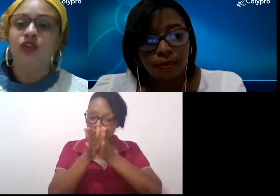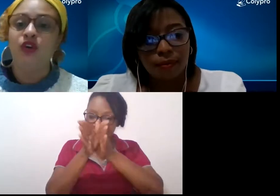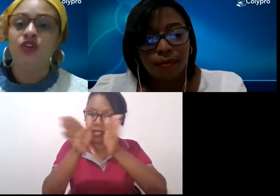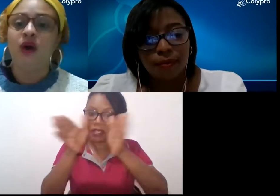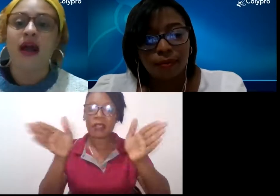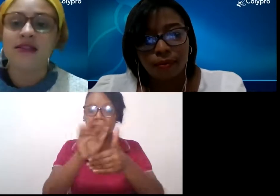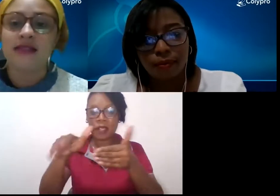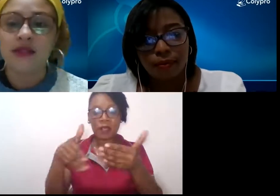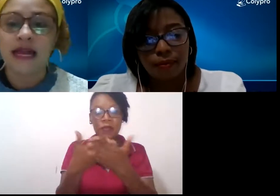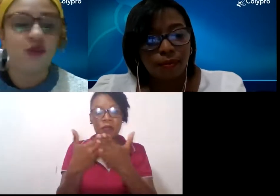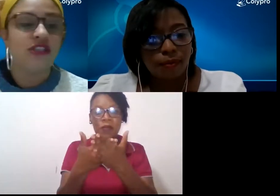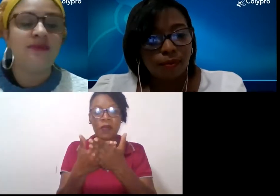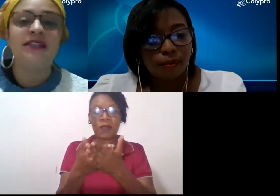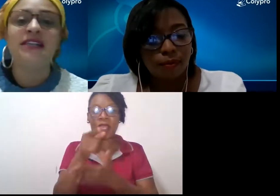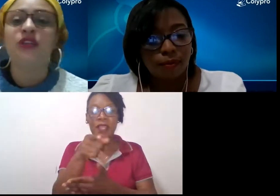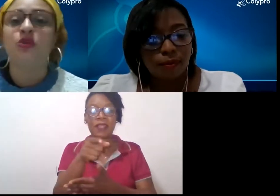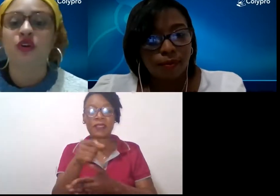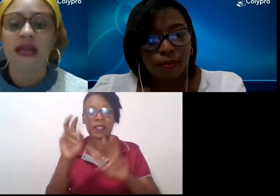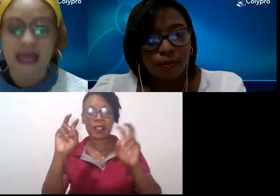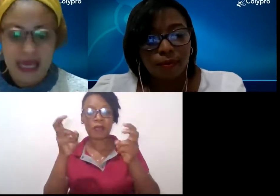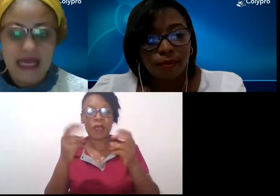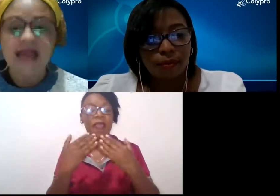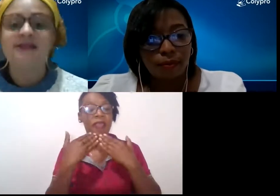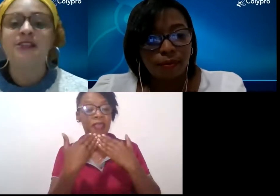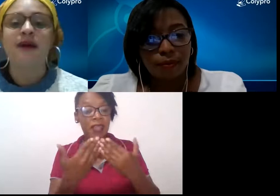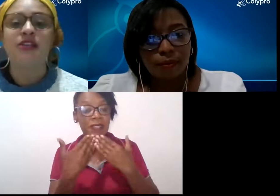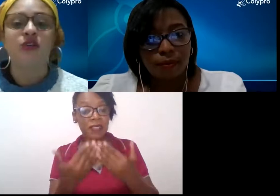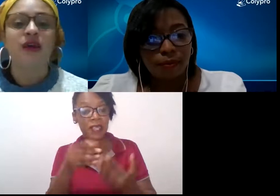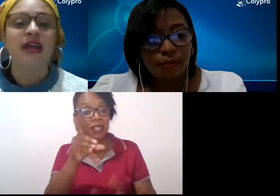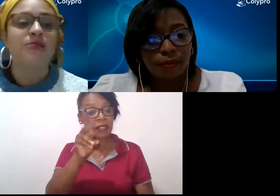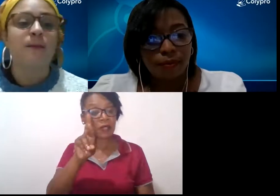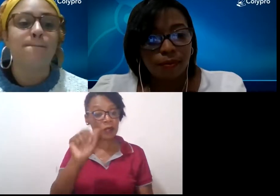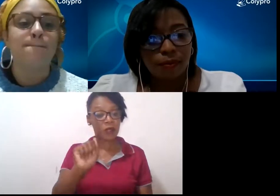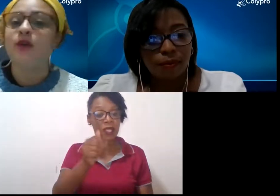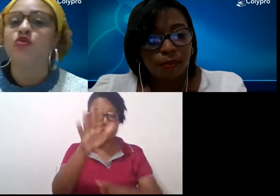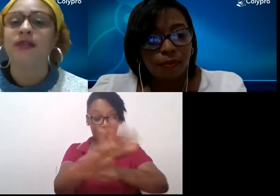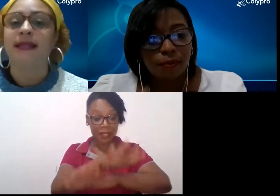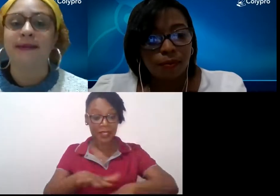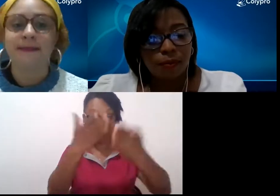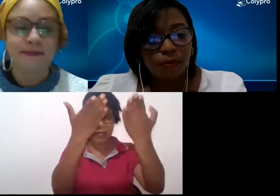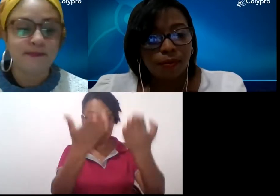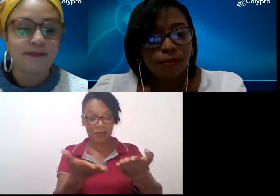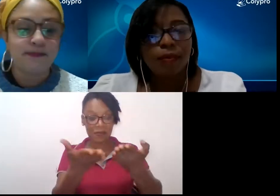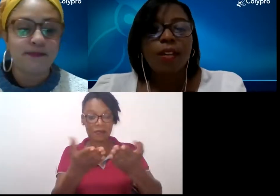en torno a este abordaje. Muchísimas gracias, doctora, y este espacio es para usted.